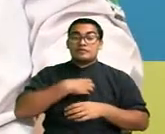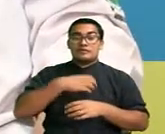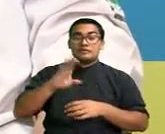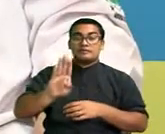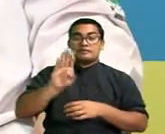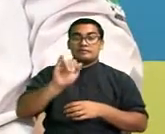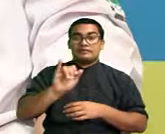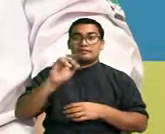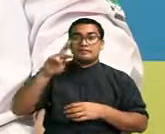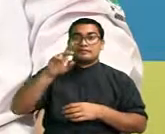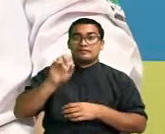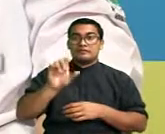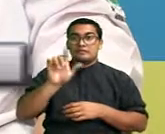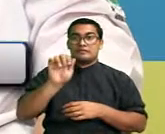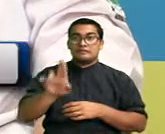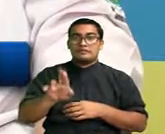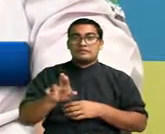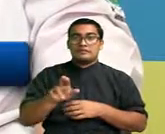está